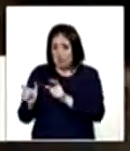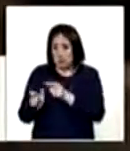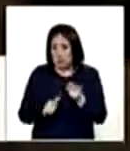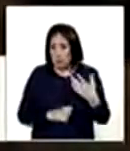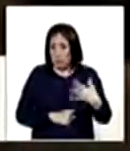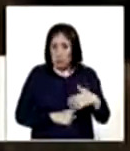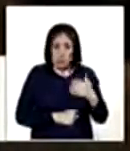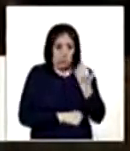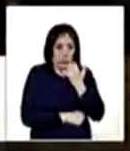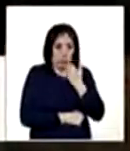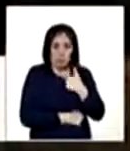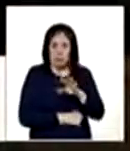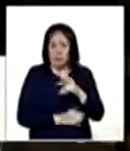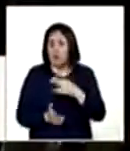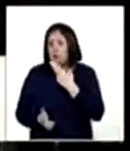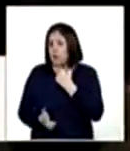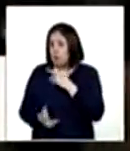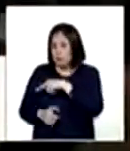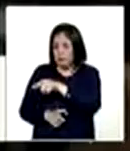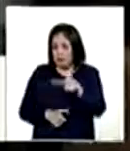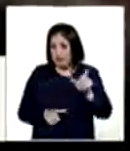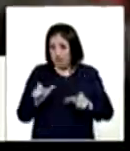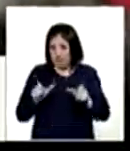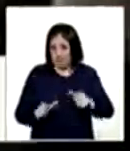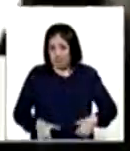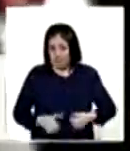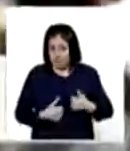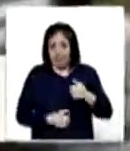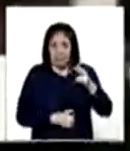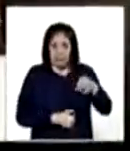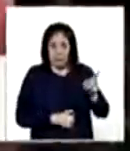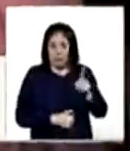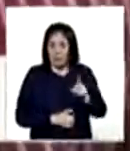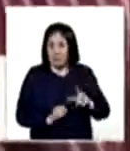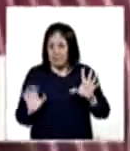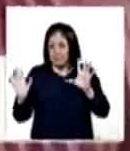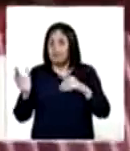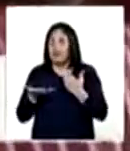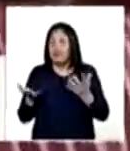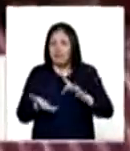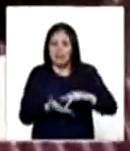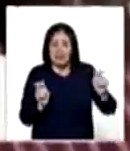Con miedo y dulces, los habitantes de Huaraz pasaron la noche de Halloween.